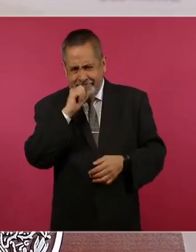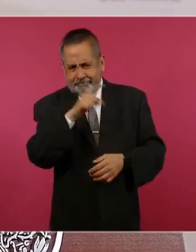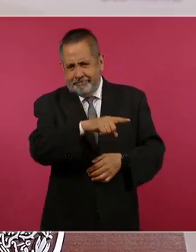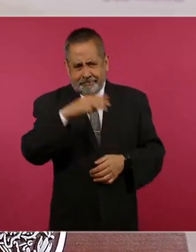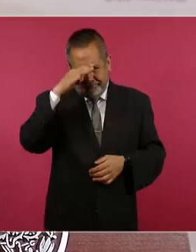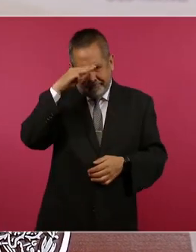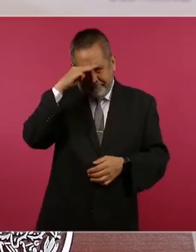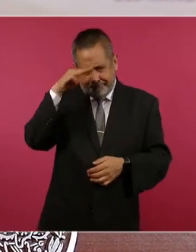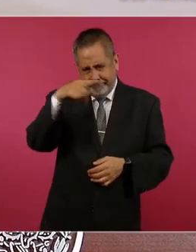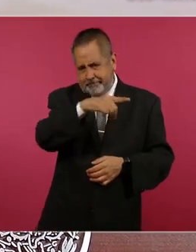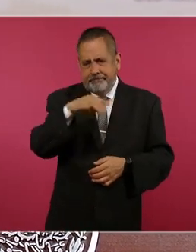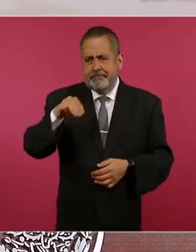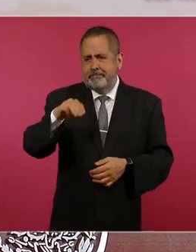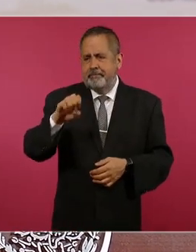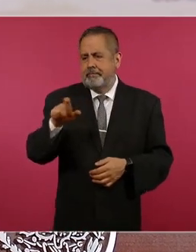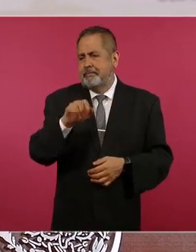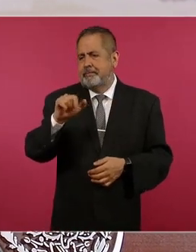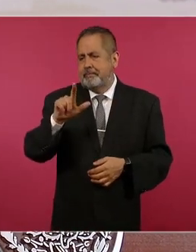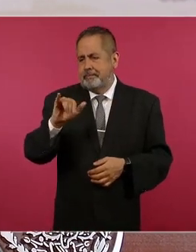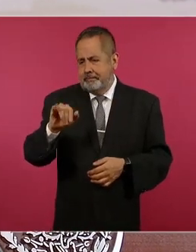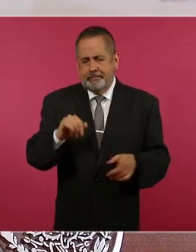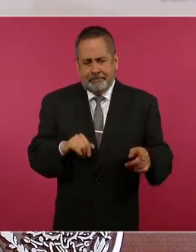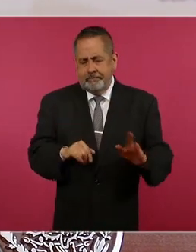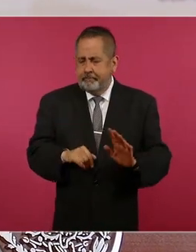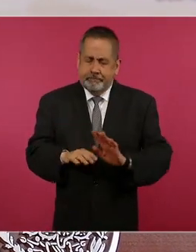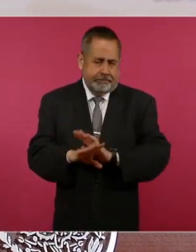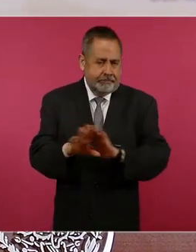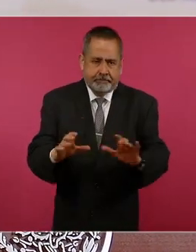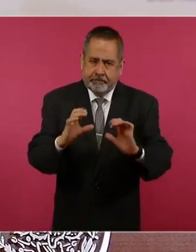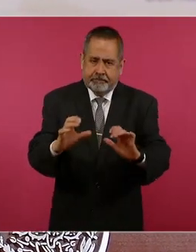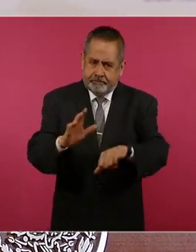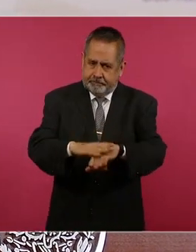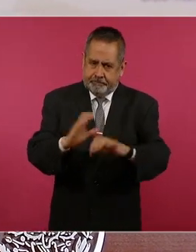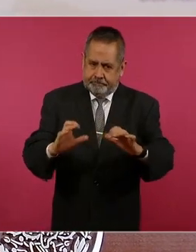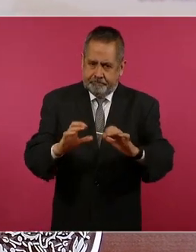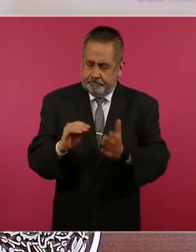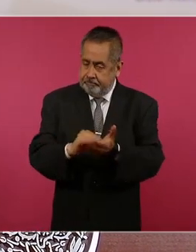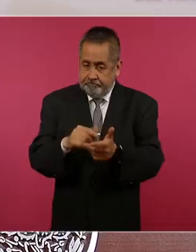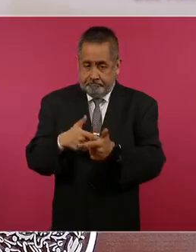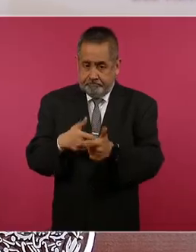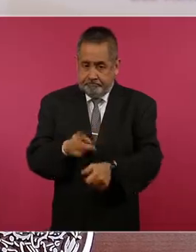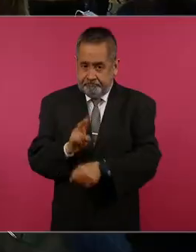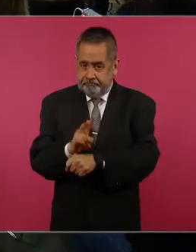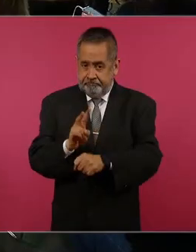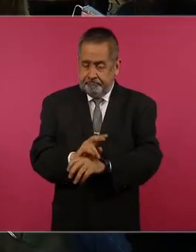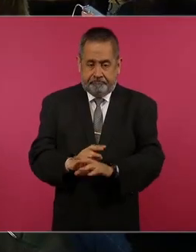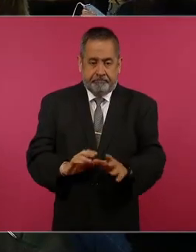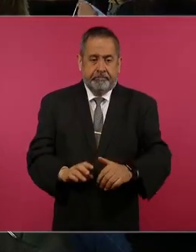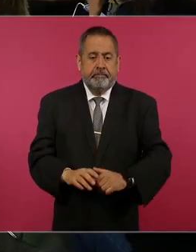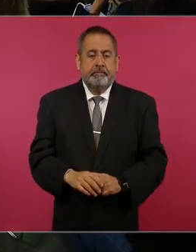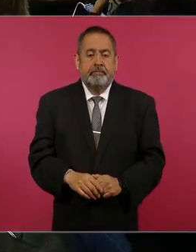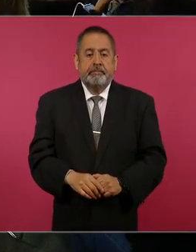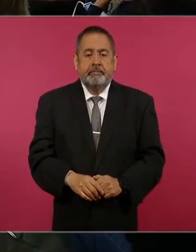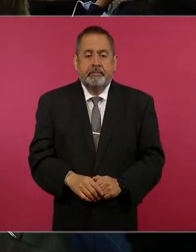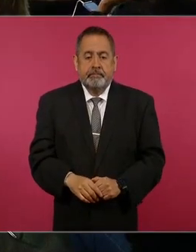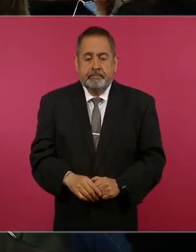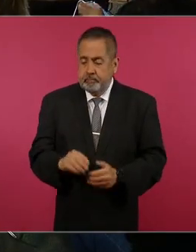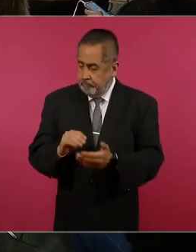Entonces, todo eso está cuidado y lo vamos a seguir manejando.